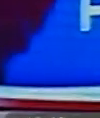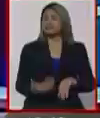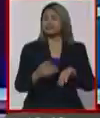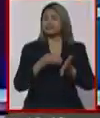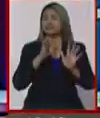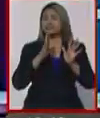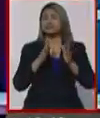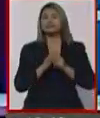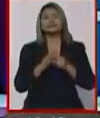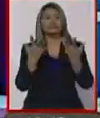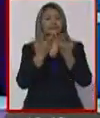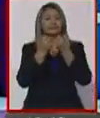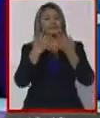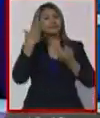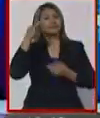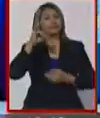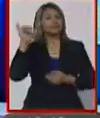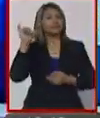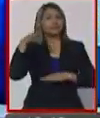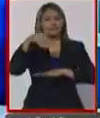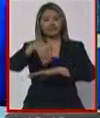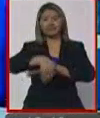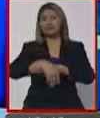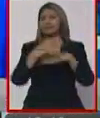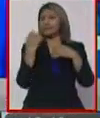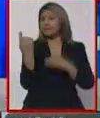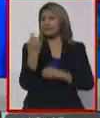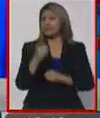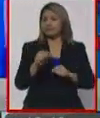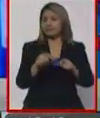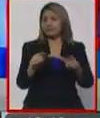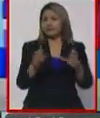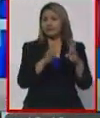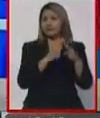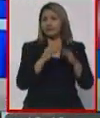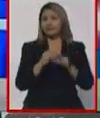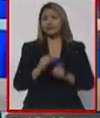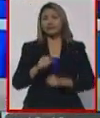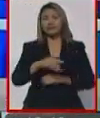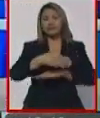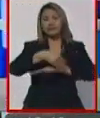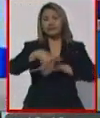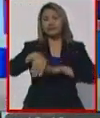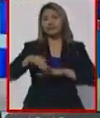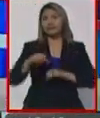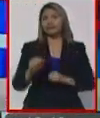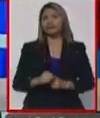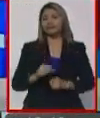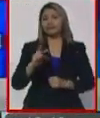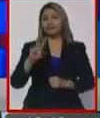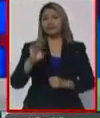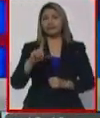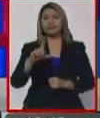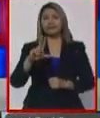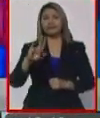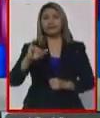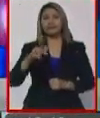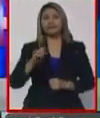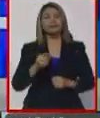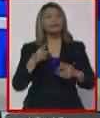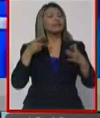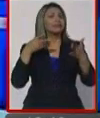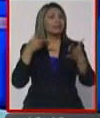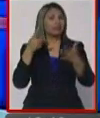Vamos a hablar ahora de accidentes de tránsito, porque anoche se ha registrado uno en el barrio Las Cabañas, zona de la avenida Virgen de Luján. Un menor fue atropellado por un